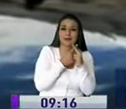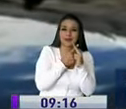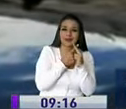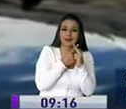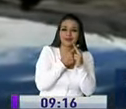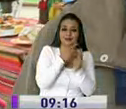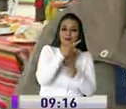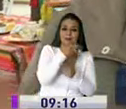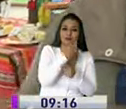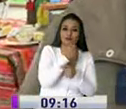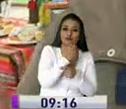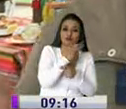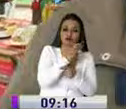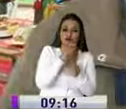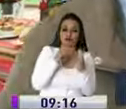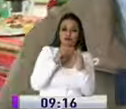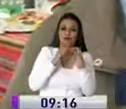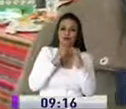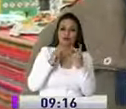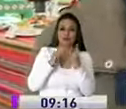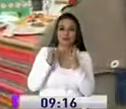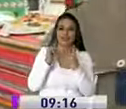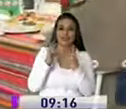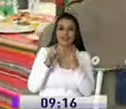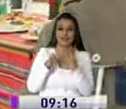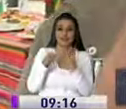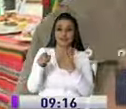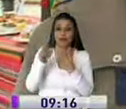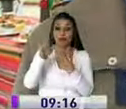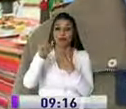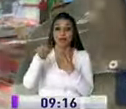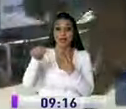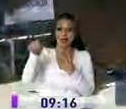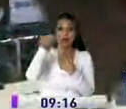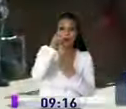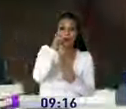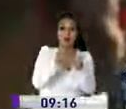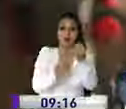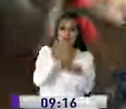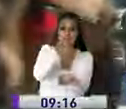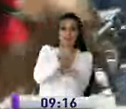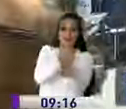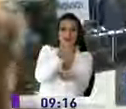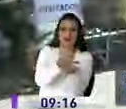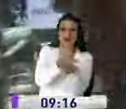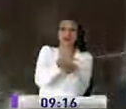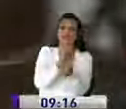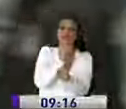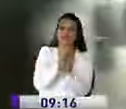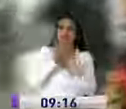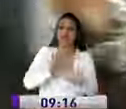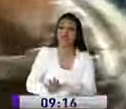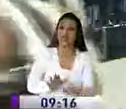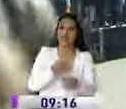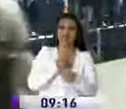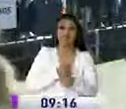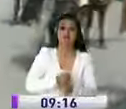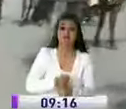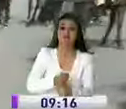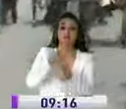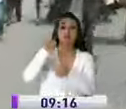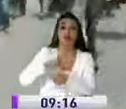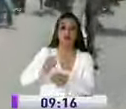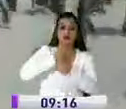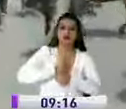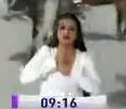al Pachachoa, Corazón, Ilinisa, Rumiñahui y sube al Cotopaxi. Tierra de Chagras. En este lugar los paseos en caballo son una